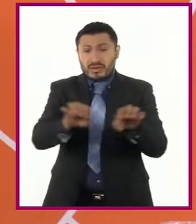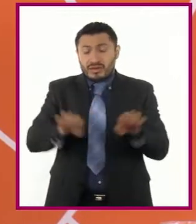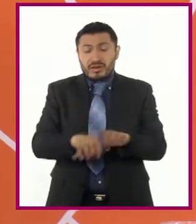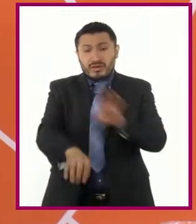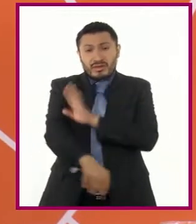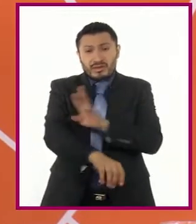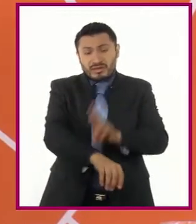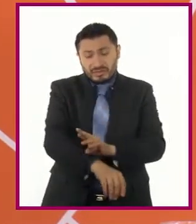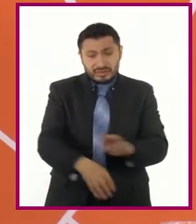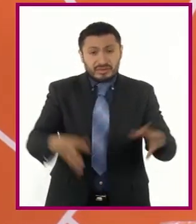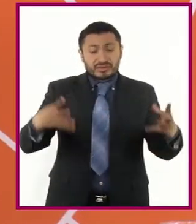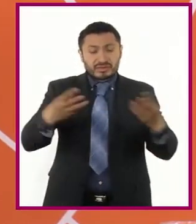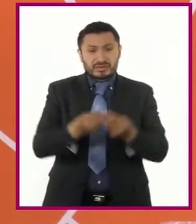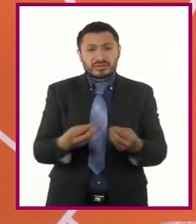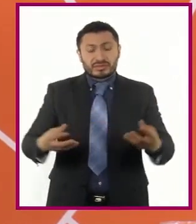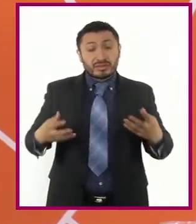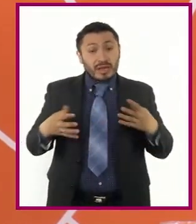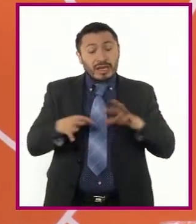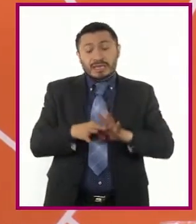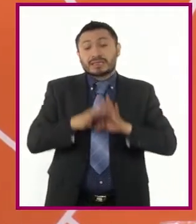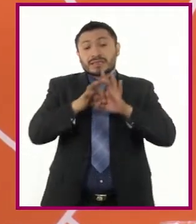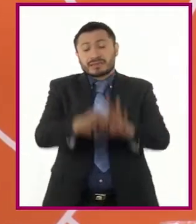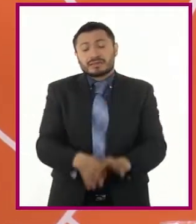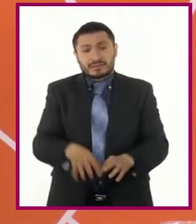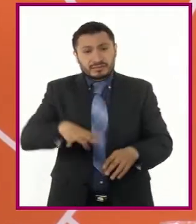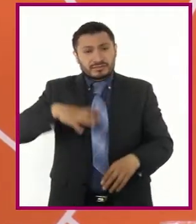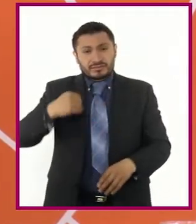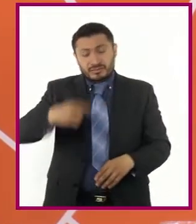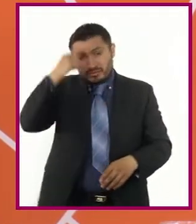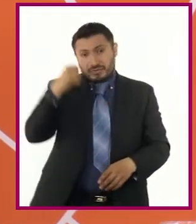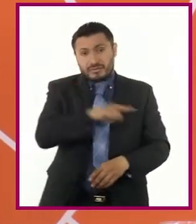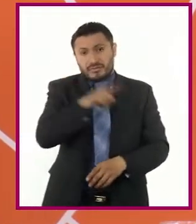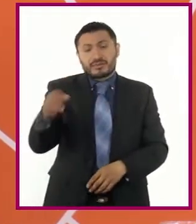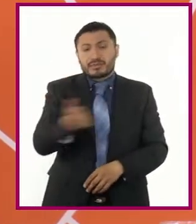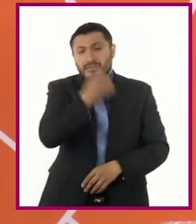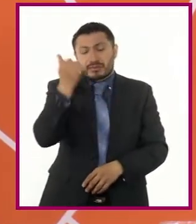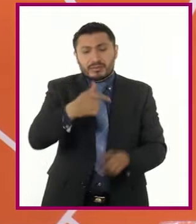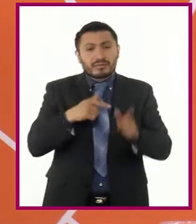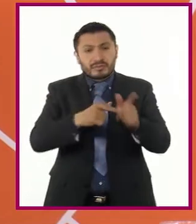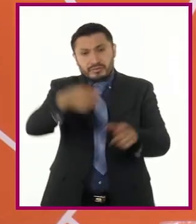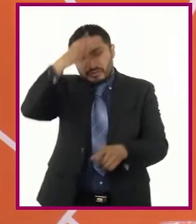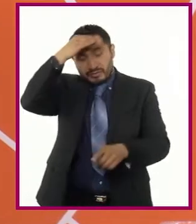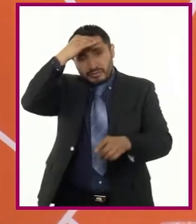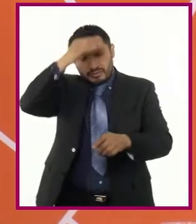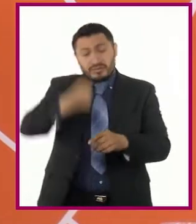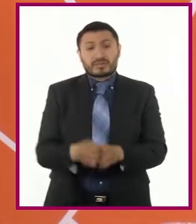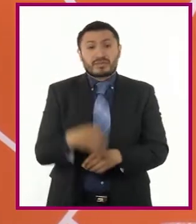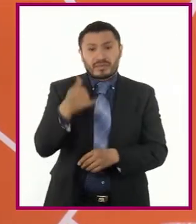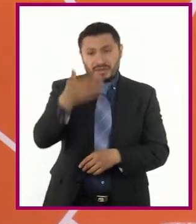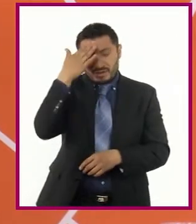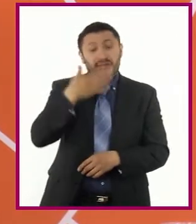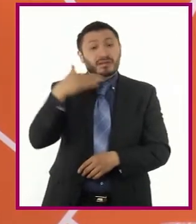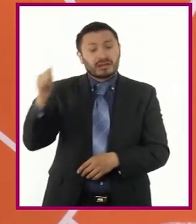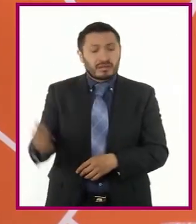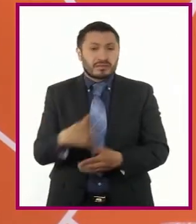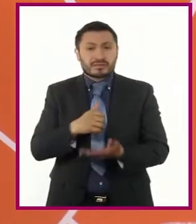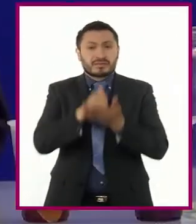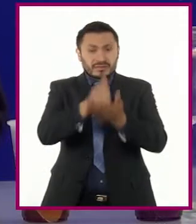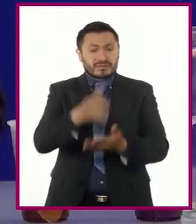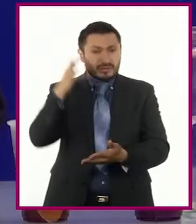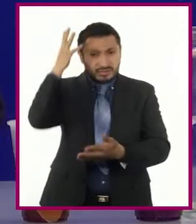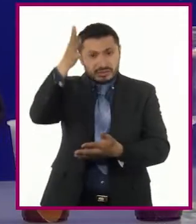con hombro, logramos lo imposible para que ustedes, alumnas y alumnos, continúen adquiriendo el conocimiento y habilidades que les servirán en un